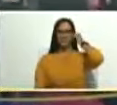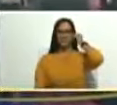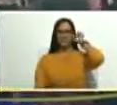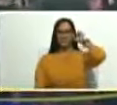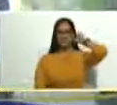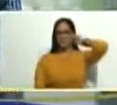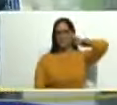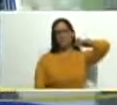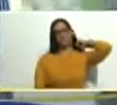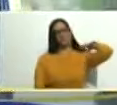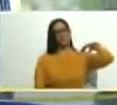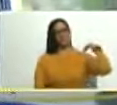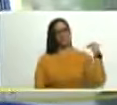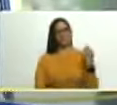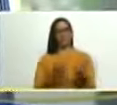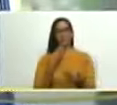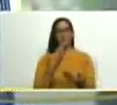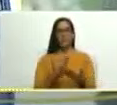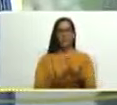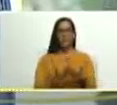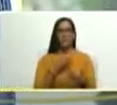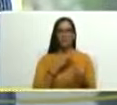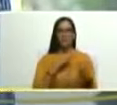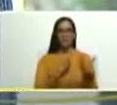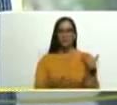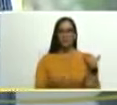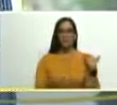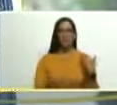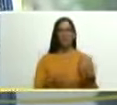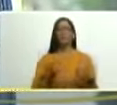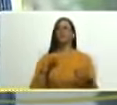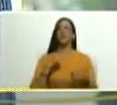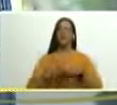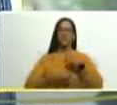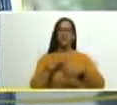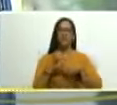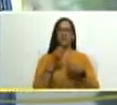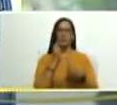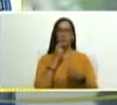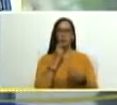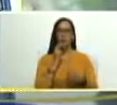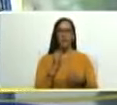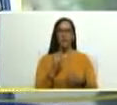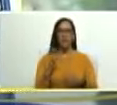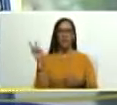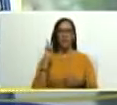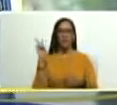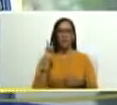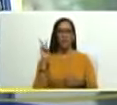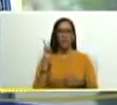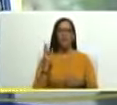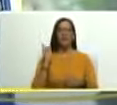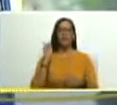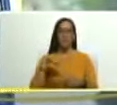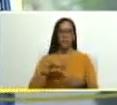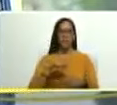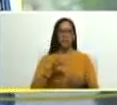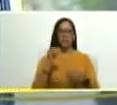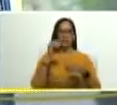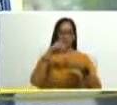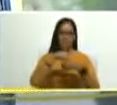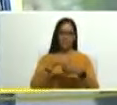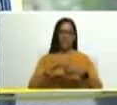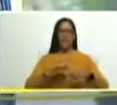Muchas gracias, señor presidente. Bueno, efectivamente, soy de la Asociación de Chocolateros de Venezuela. También pertenezco al movimiento